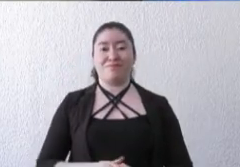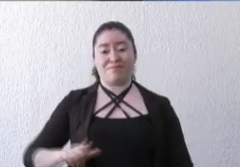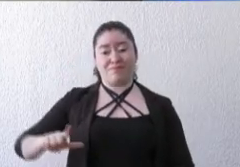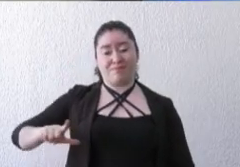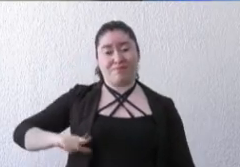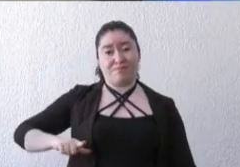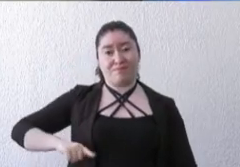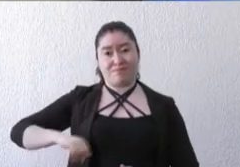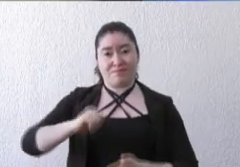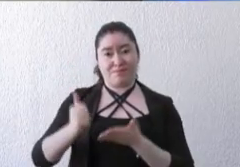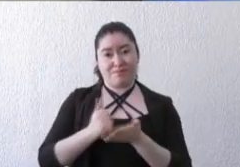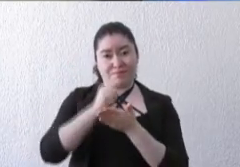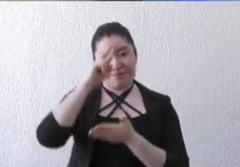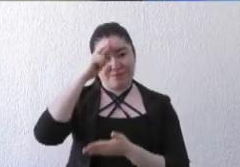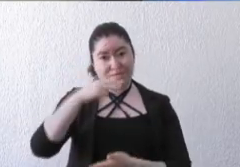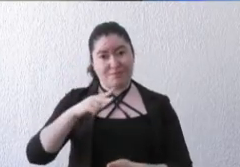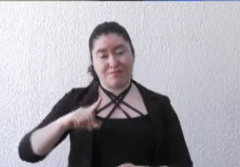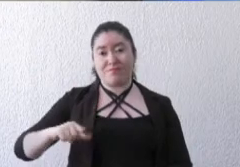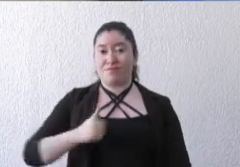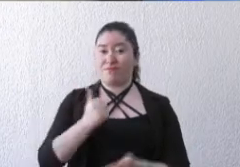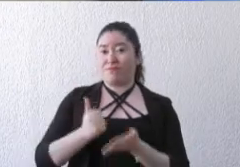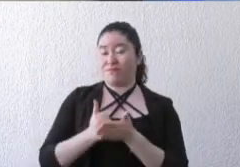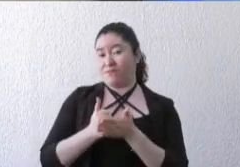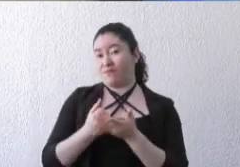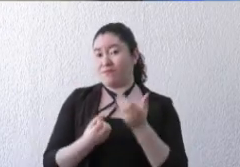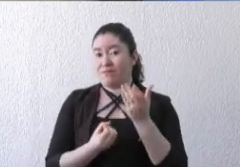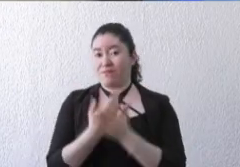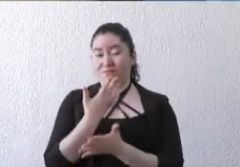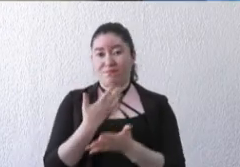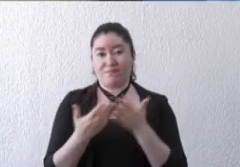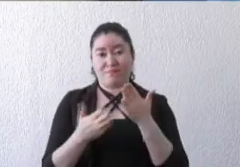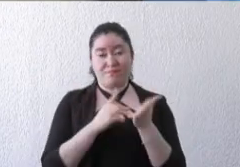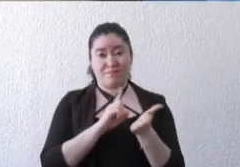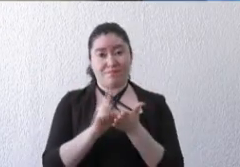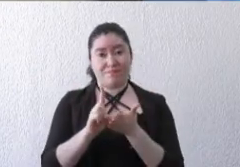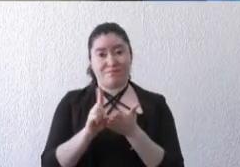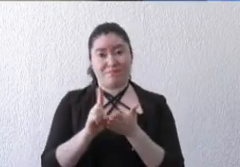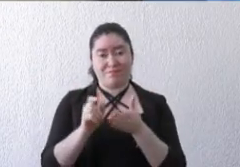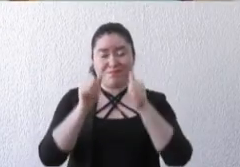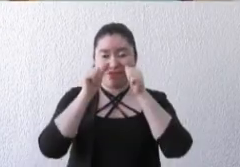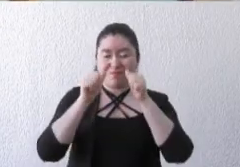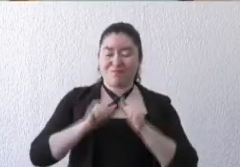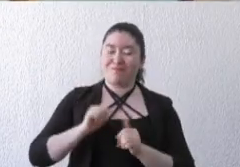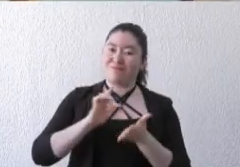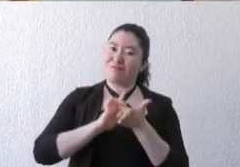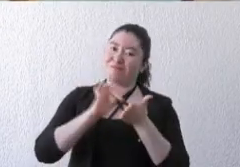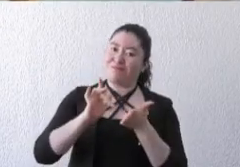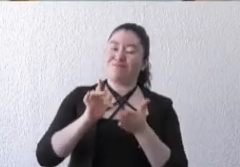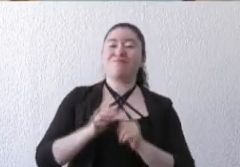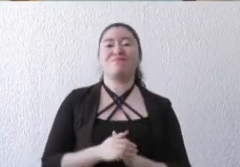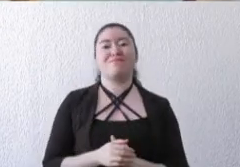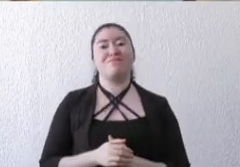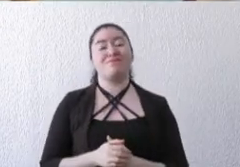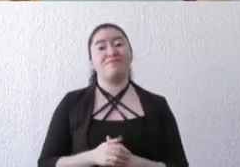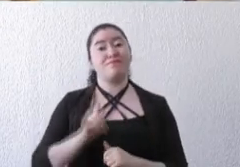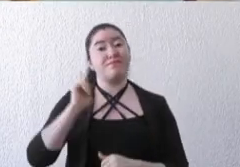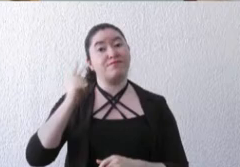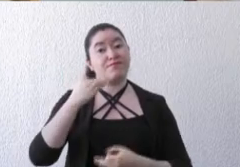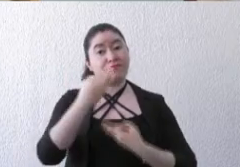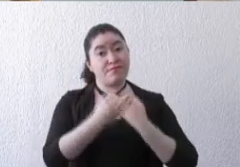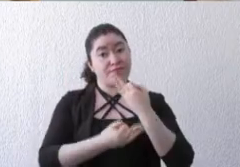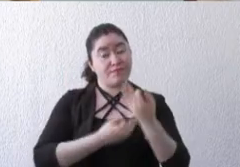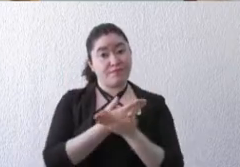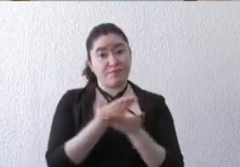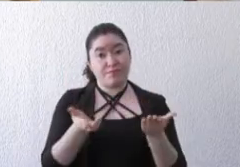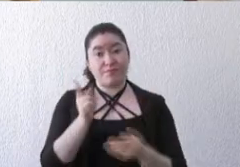la Ciudad de México, ciudad innovadora y de derechos, agradece su fina atención y gentil asistencia, deseando que sigan